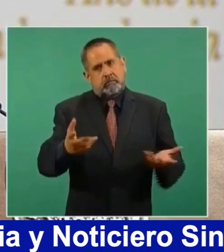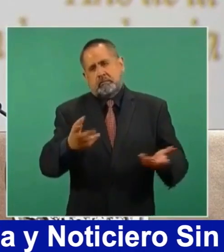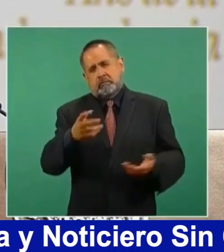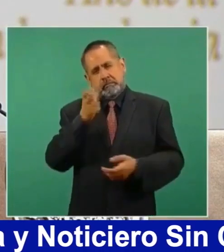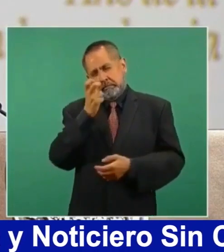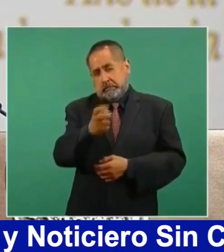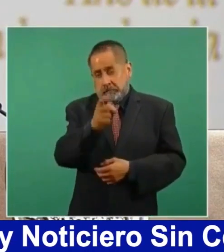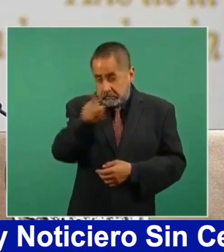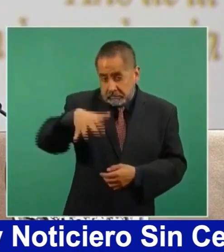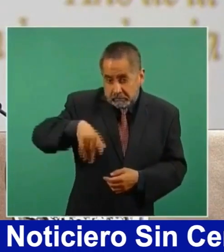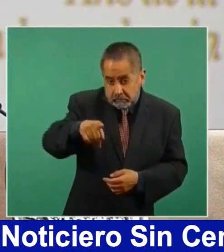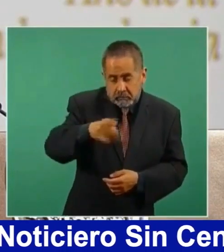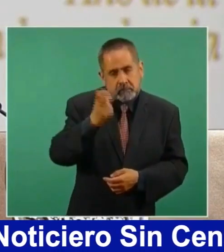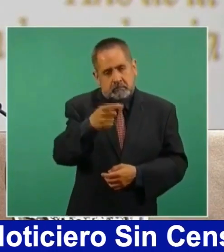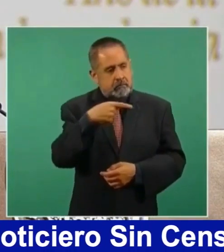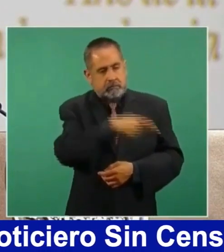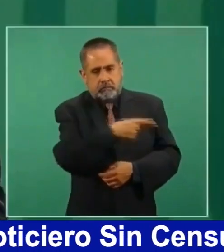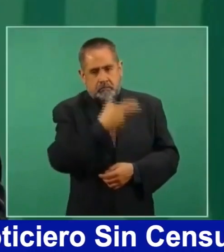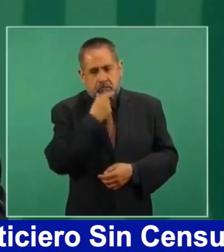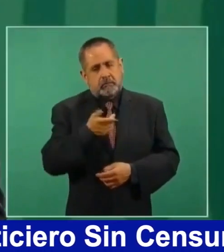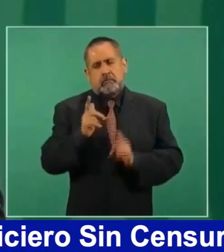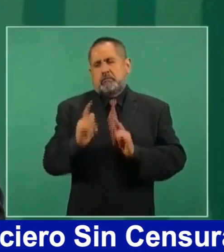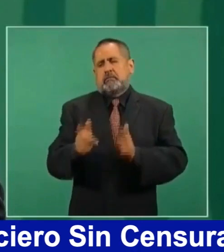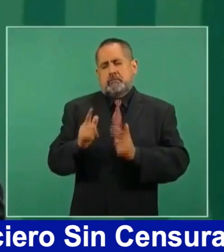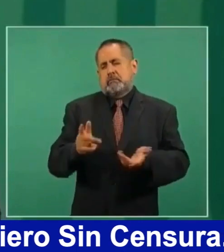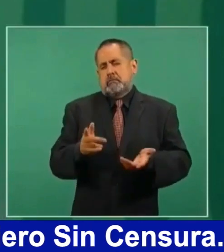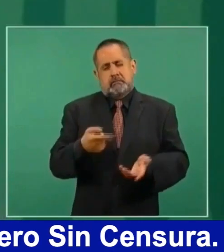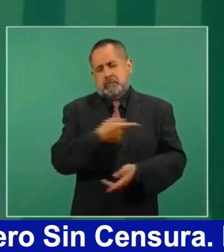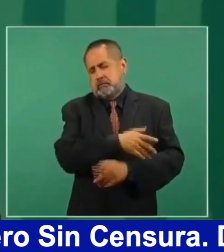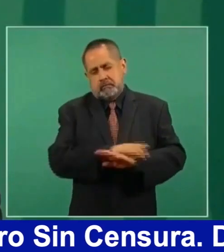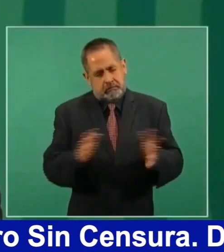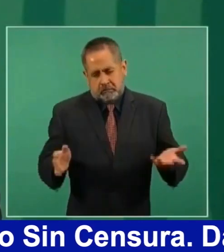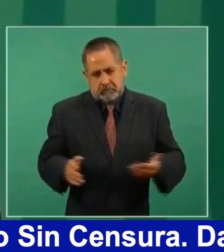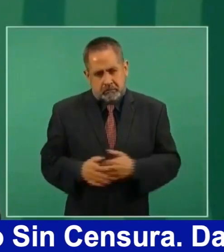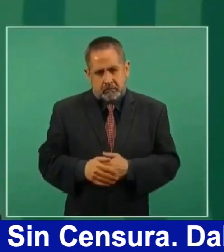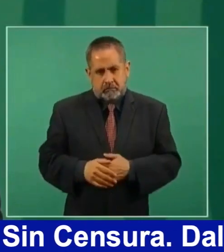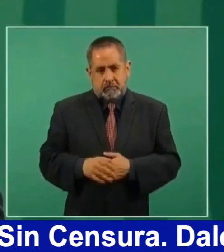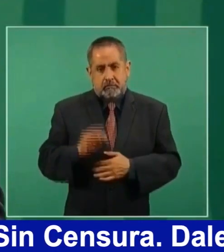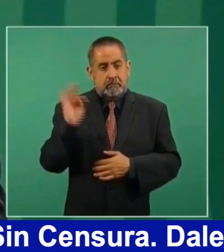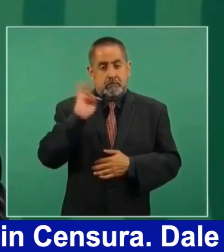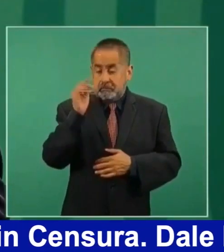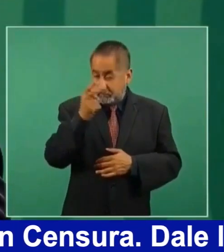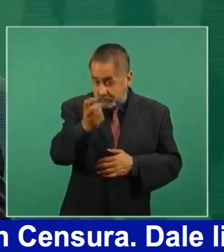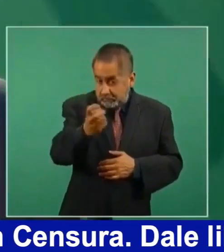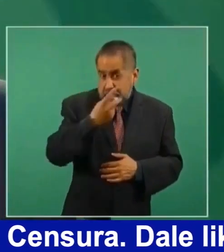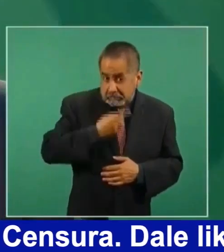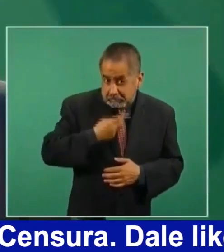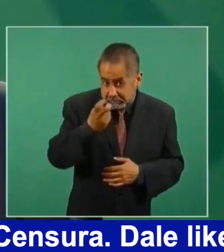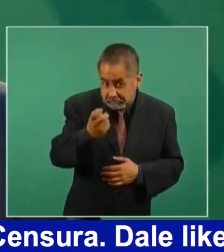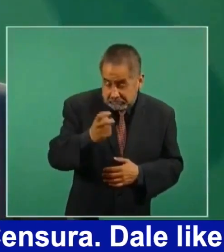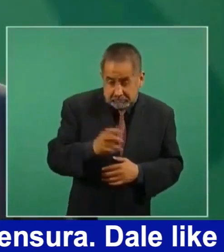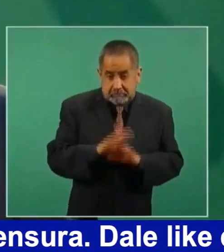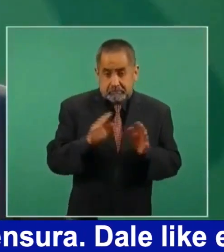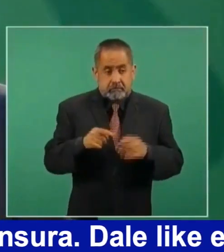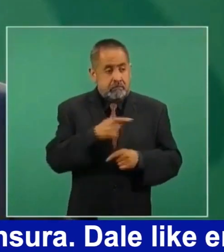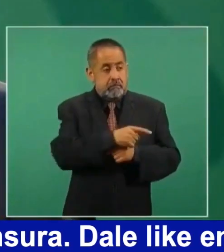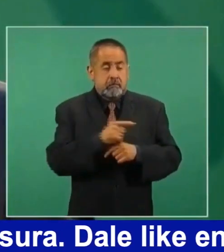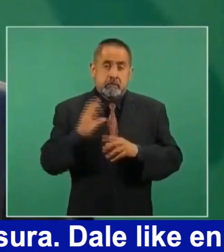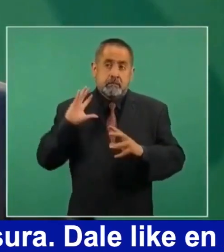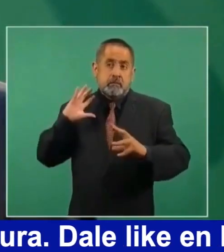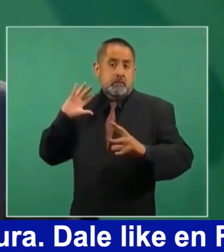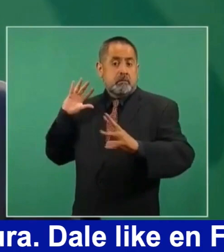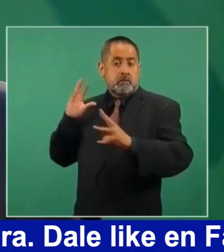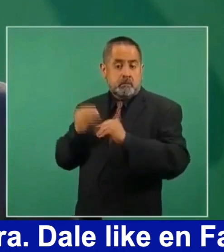burla. O sea, si es así, de que se le está acumulando todo el